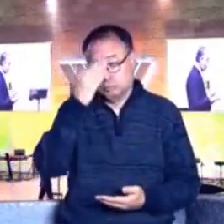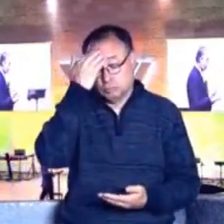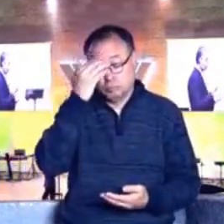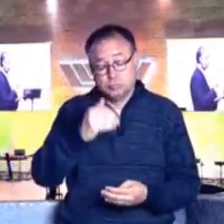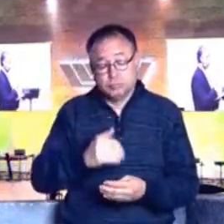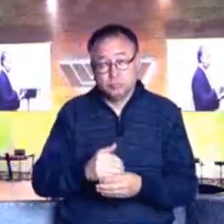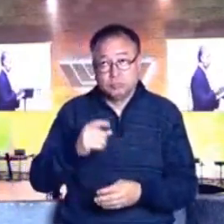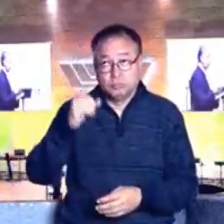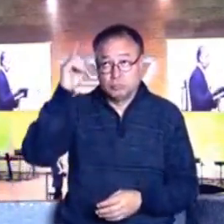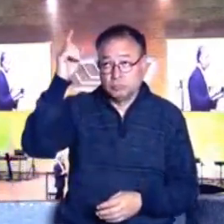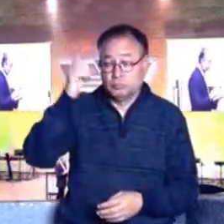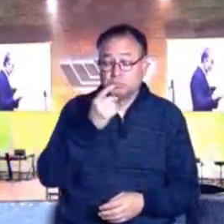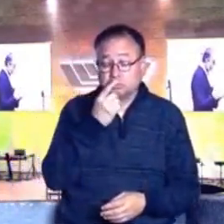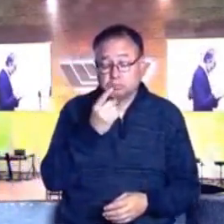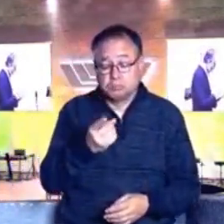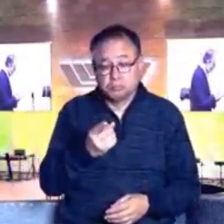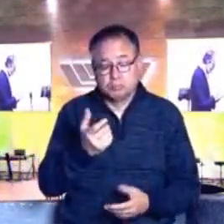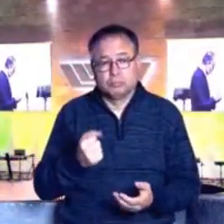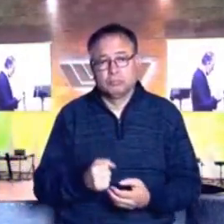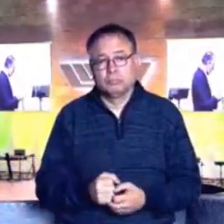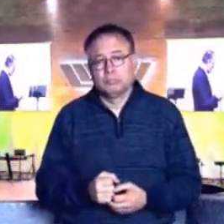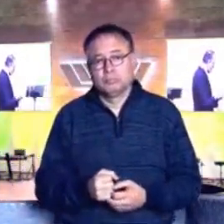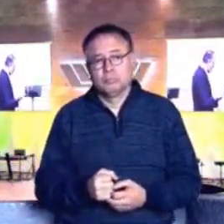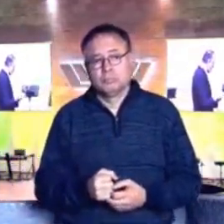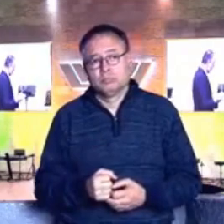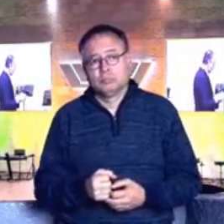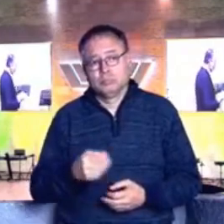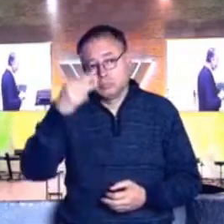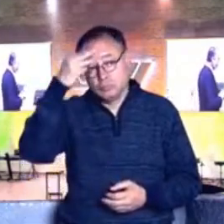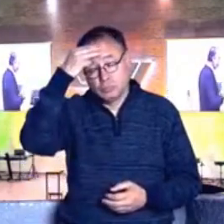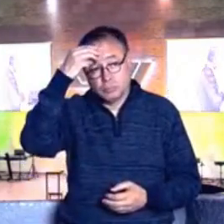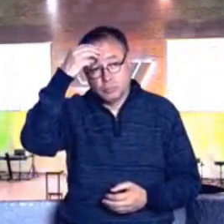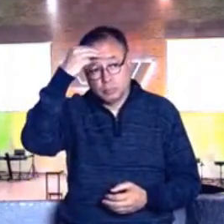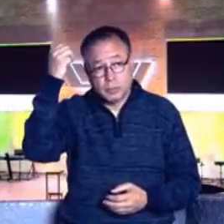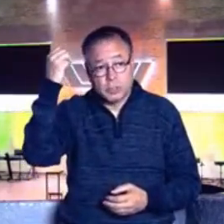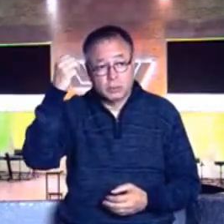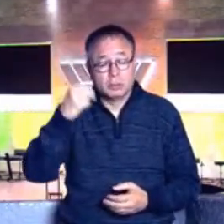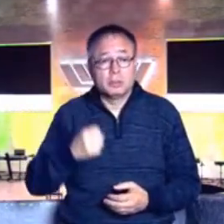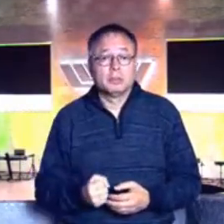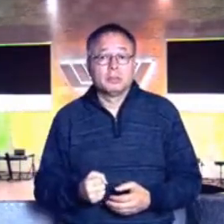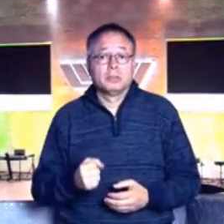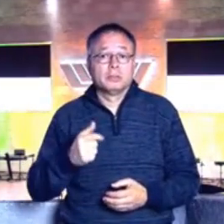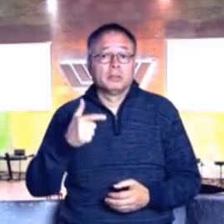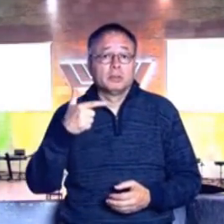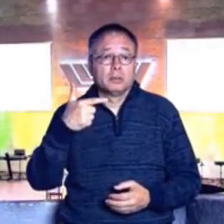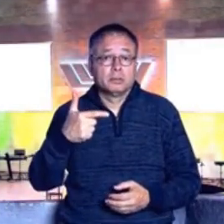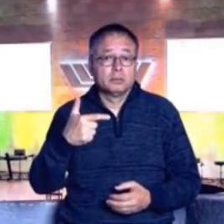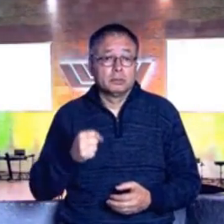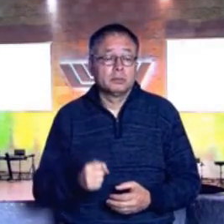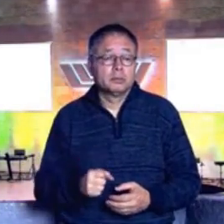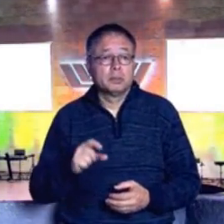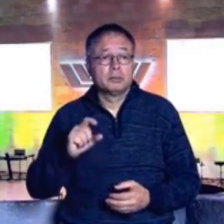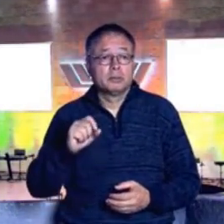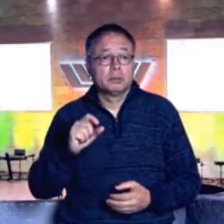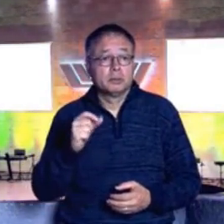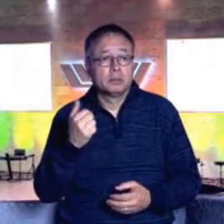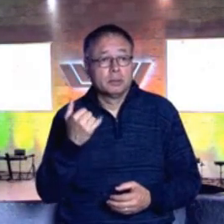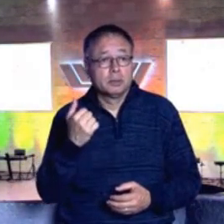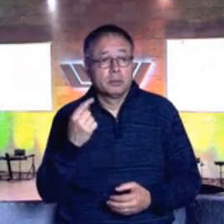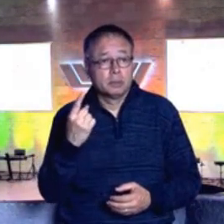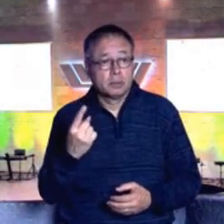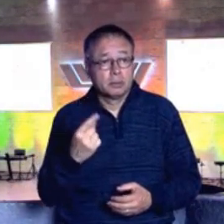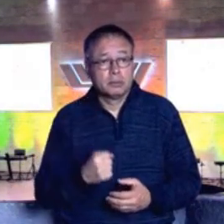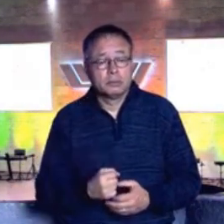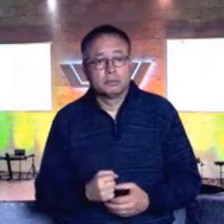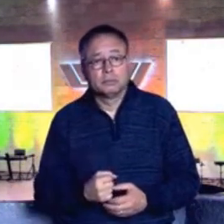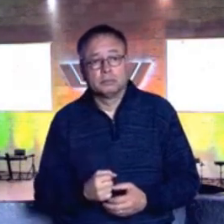en Mateo capítulo 6 versículo 31 al 33 Mateo 6 del 31 al 33 dice por lo tanto